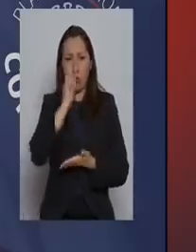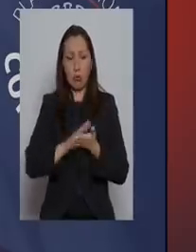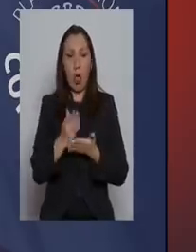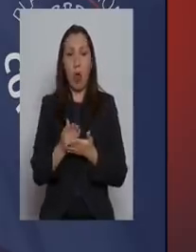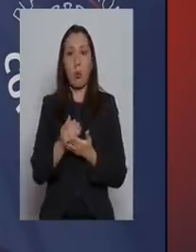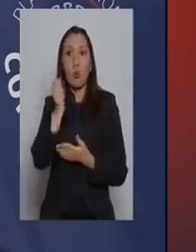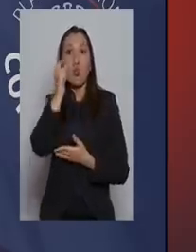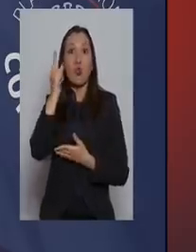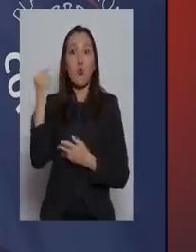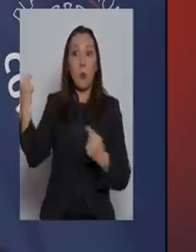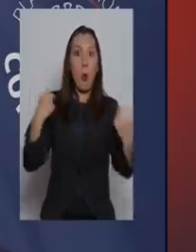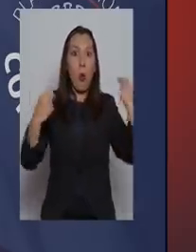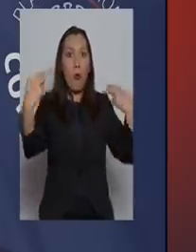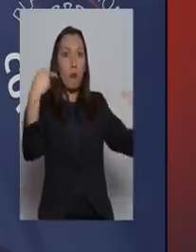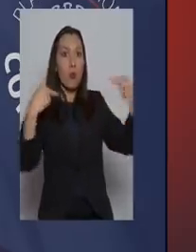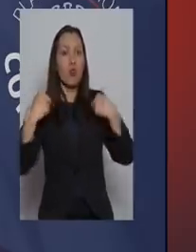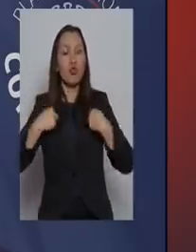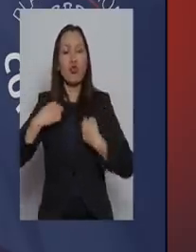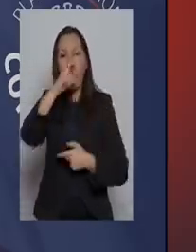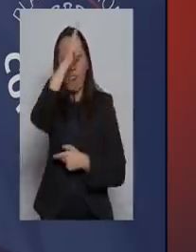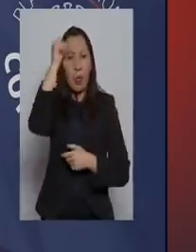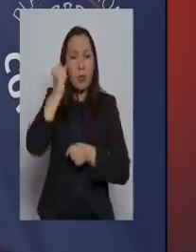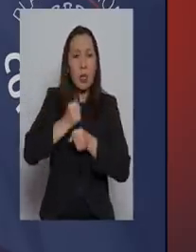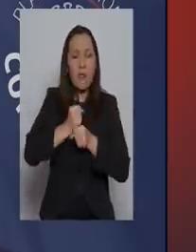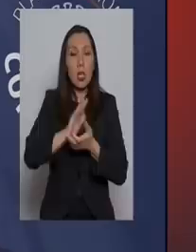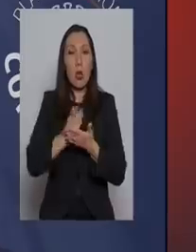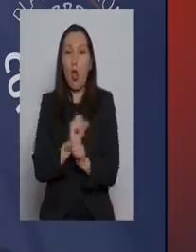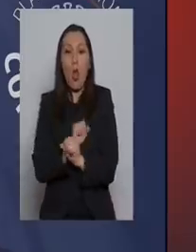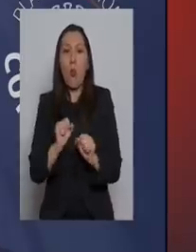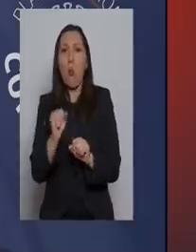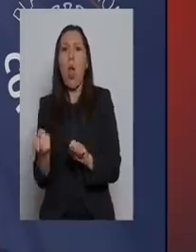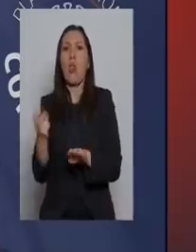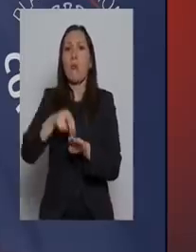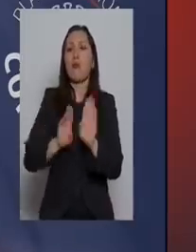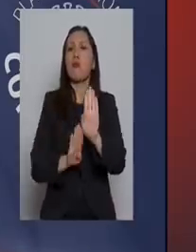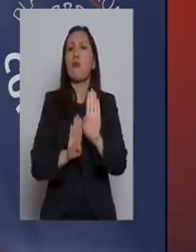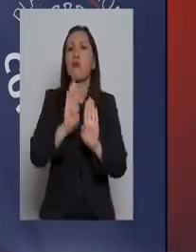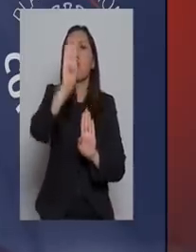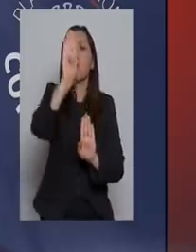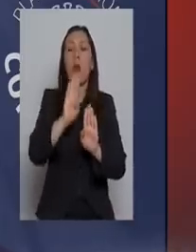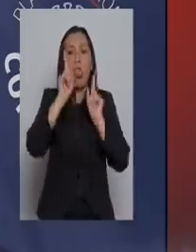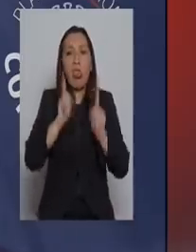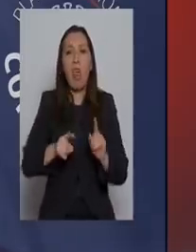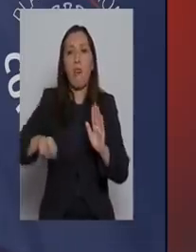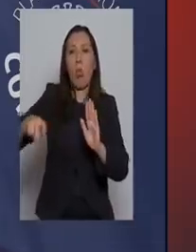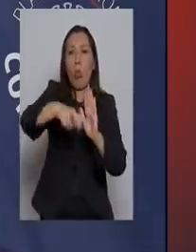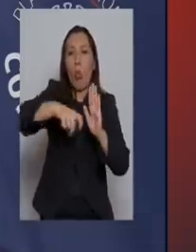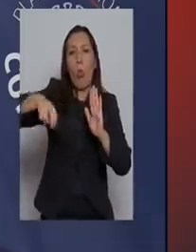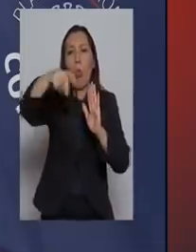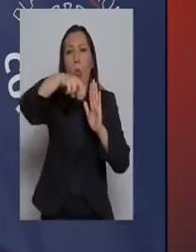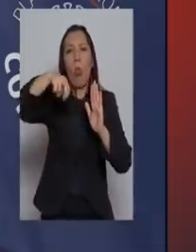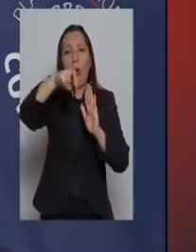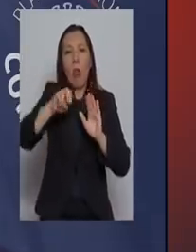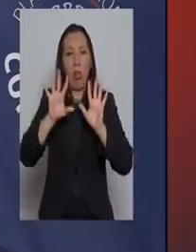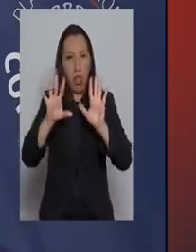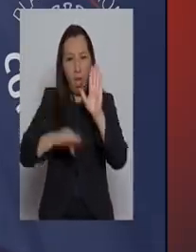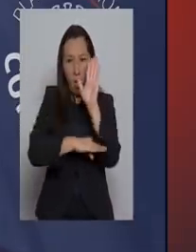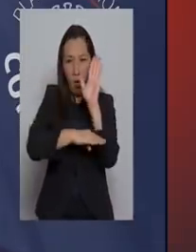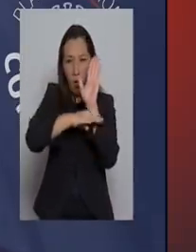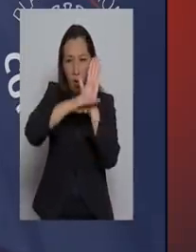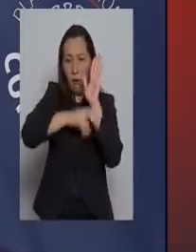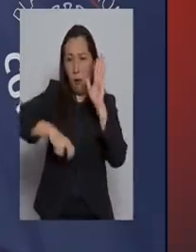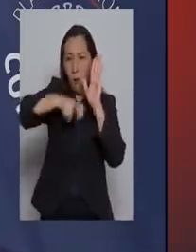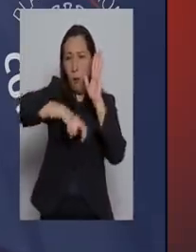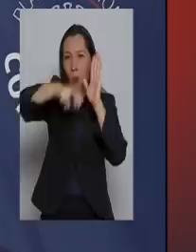por el solo hecho de ser trabajadores de la salud, les dicen que no pueden usar los ascensores y tienen que subir y bajar los trabajadores de la salud 10 pisos por la